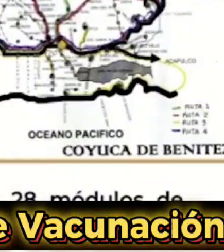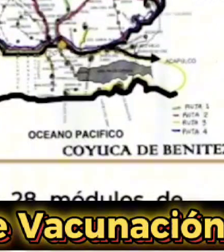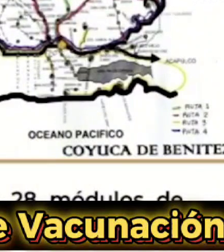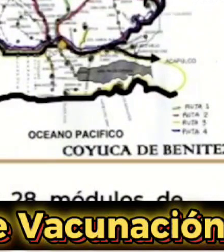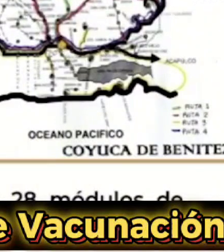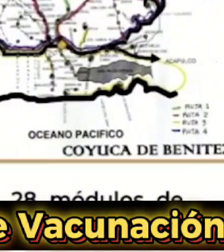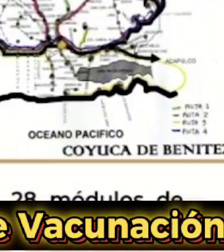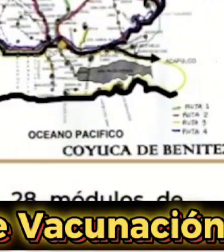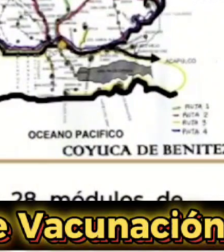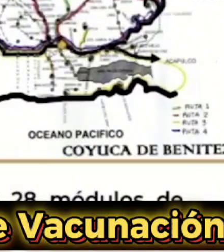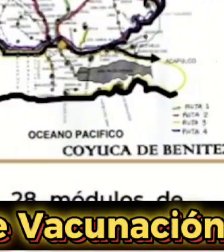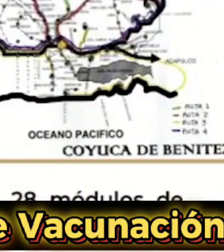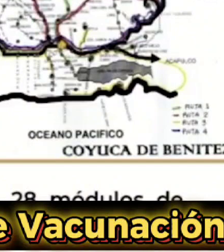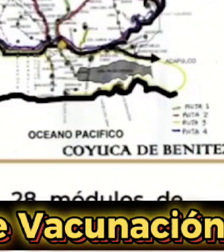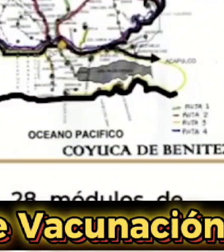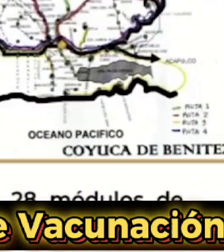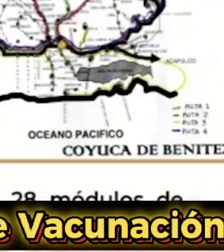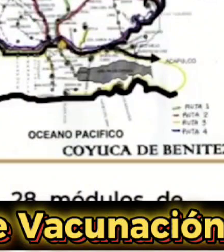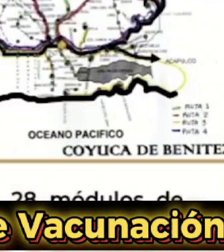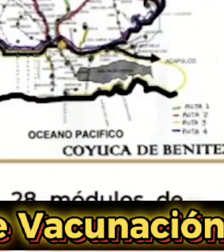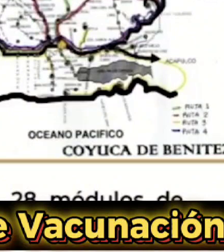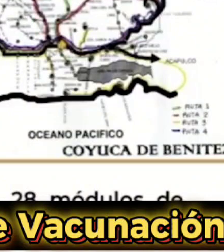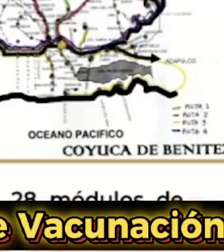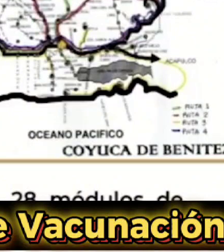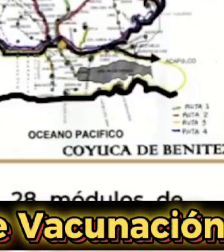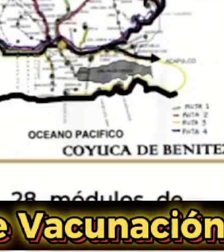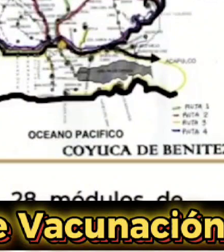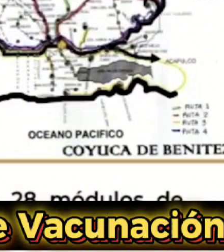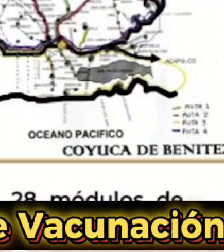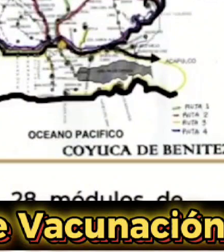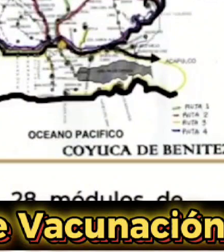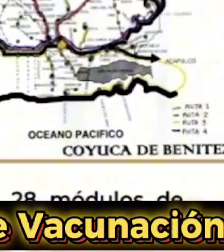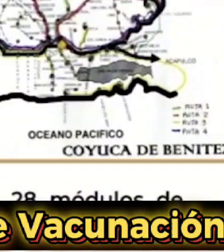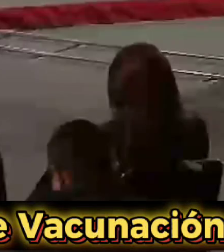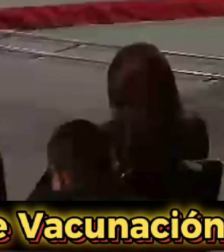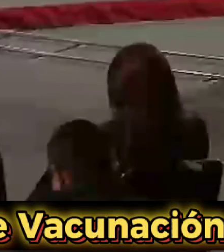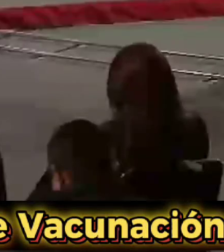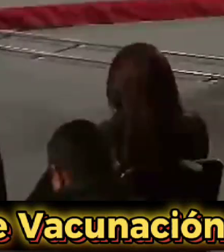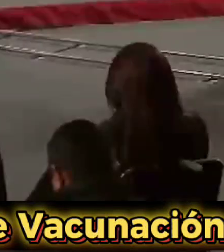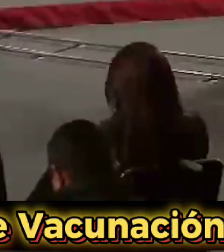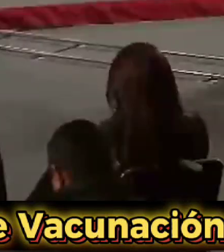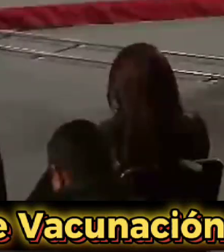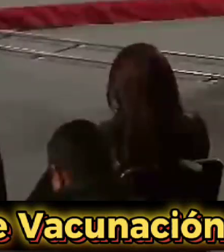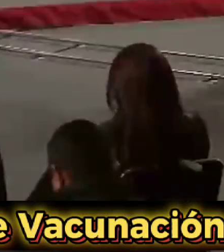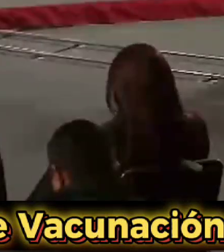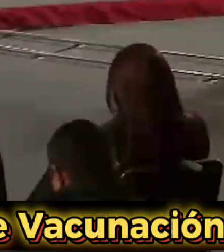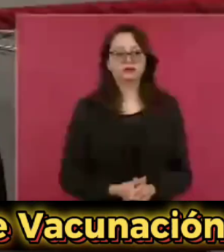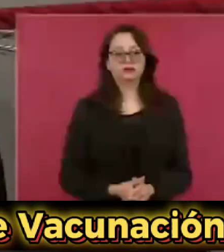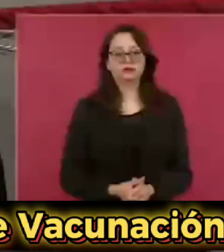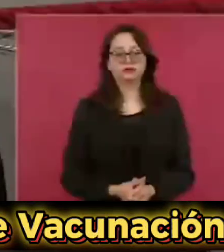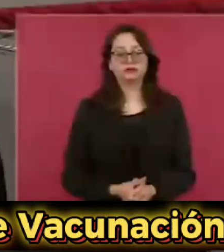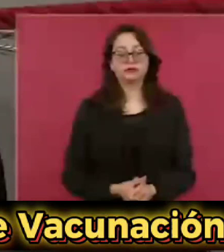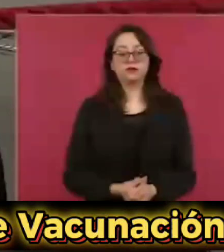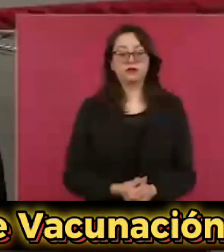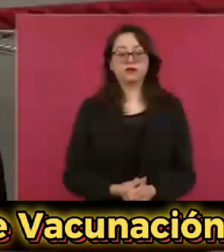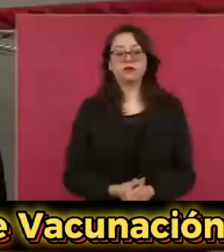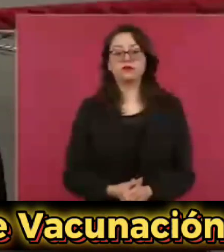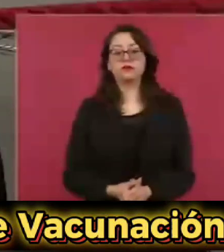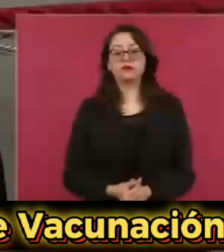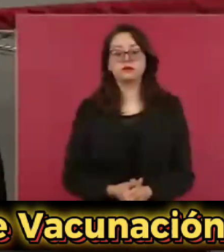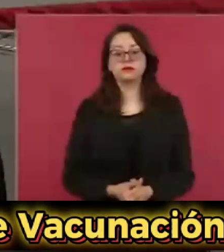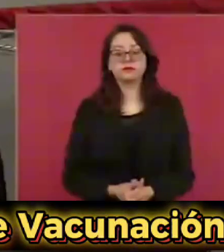de Acapulco, la población se ha sumado a la reconstrucción. Y algunos ejemplos rápidos están